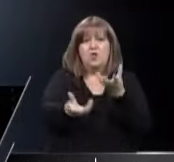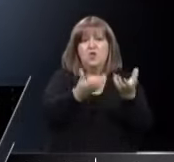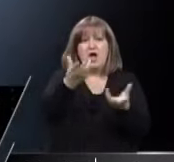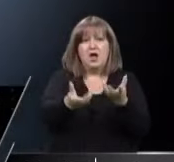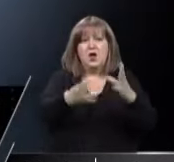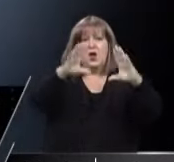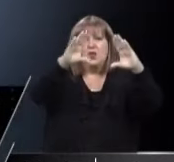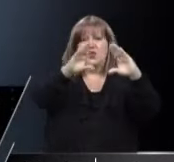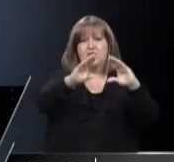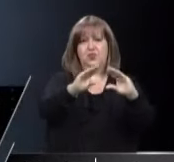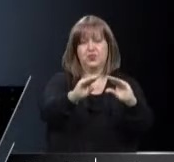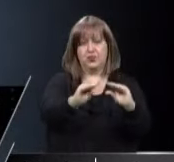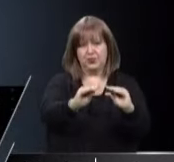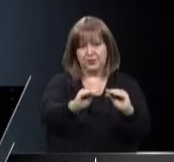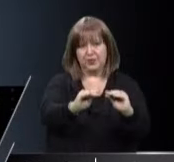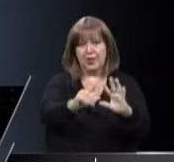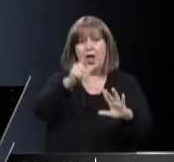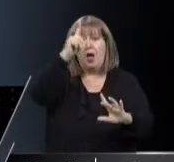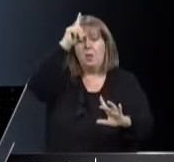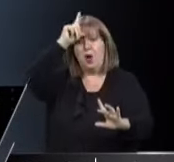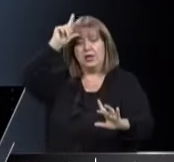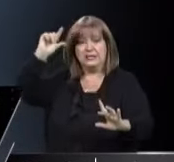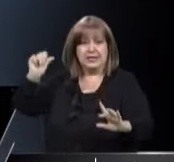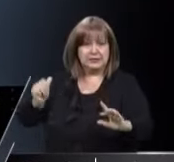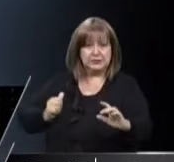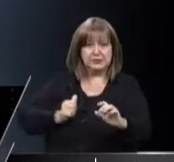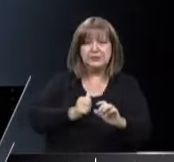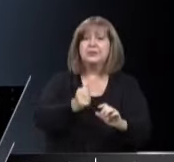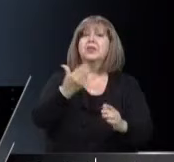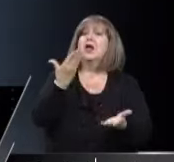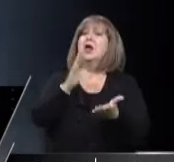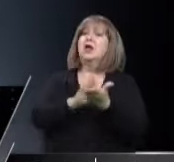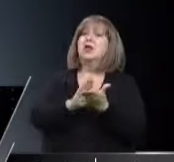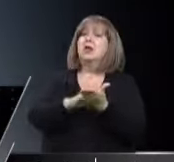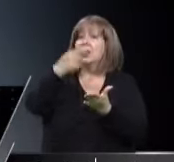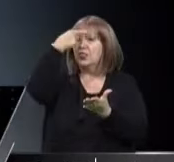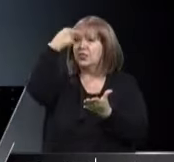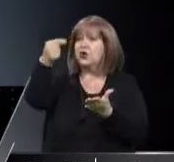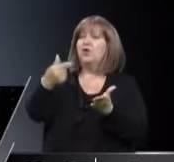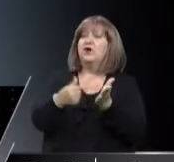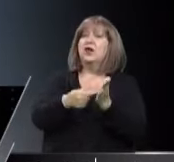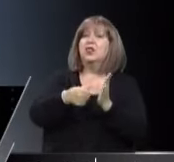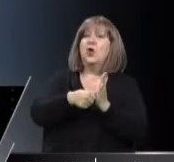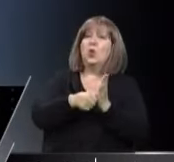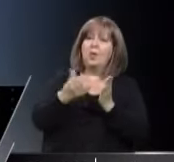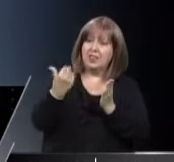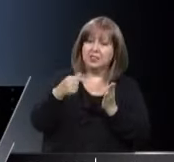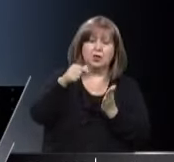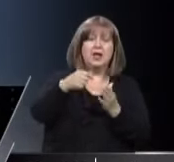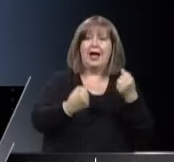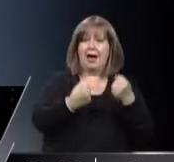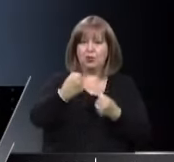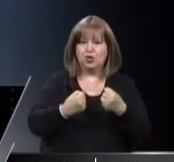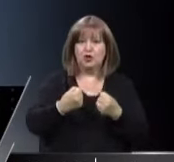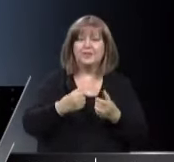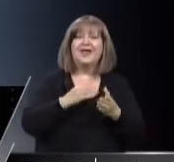principio de incendio pero después la policía le solicitan a documentación al vehículo al conductor del vehículo y tenía